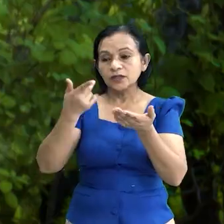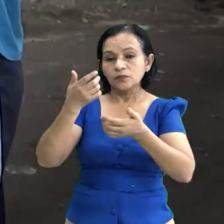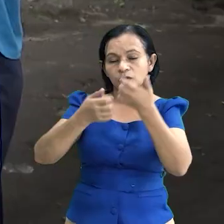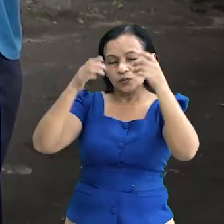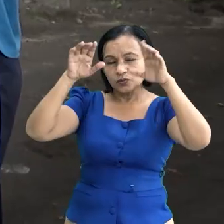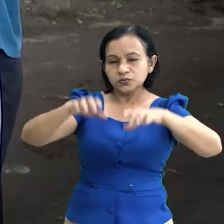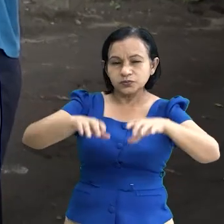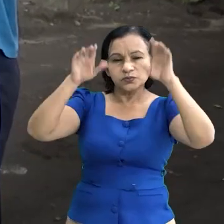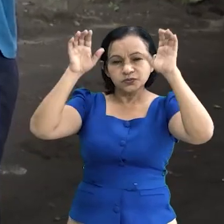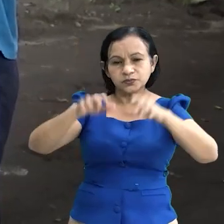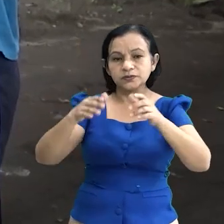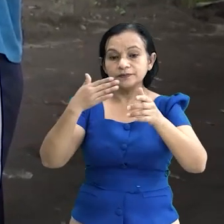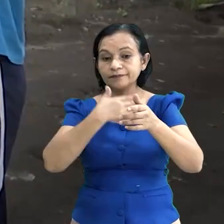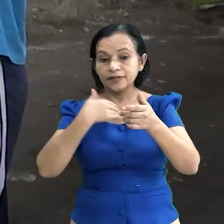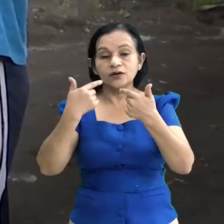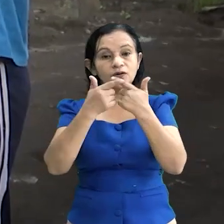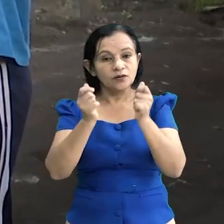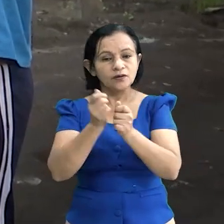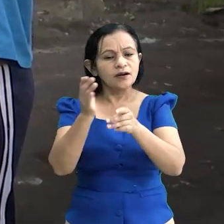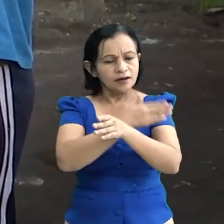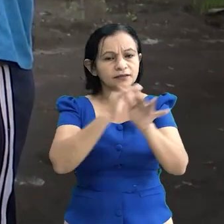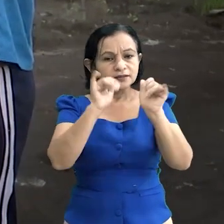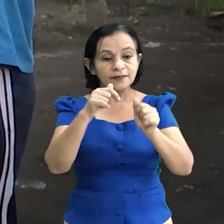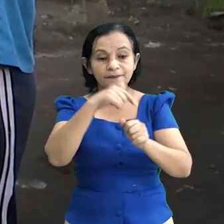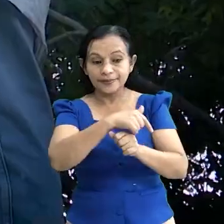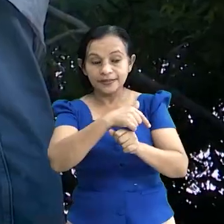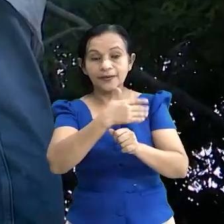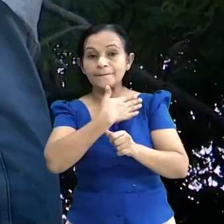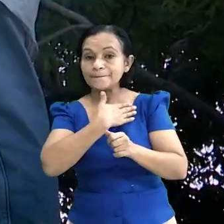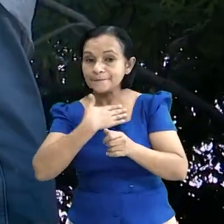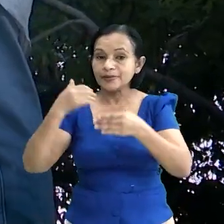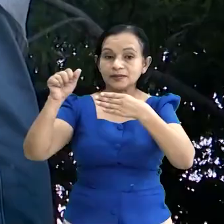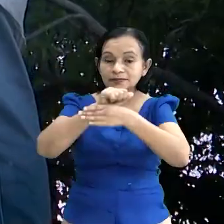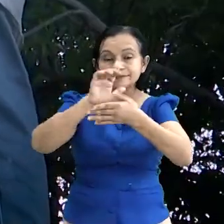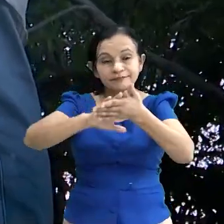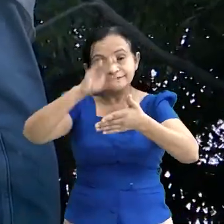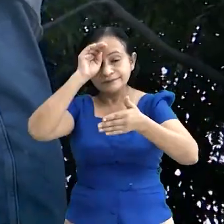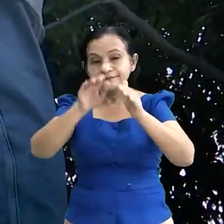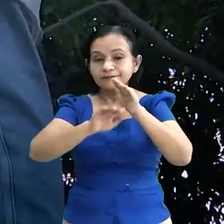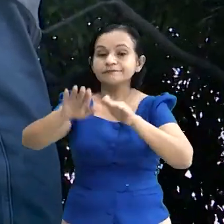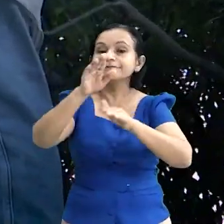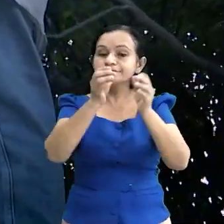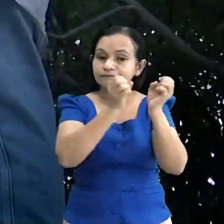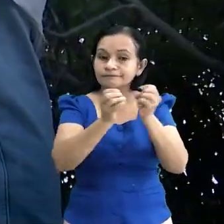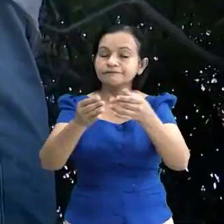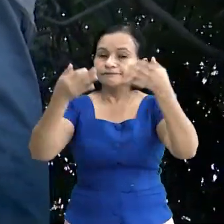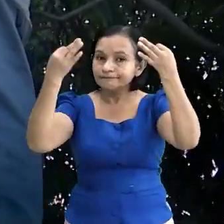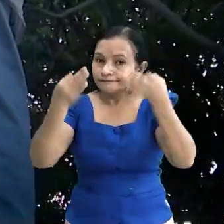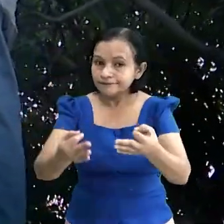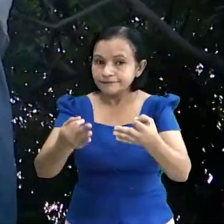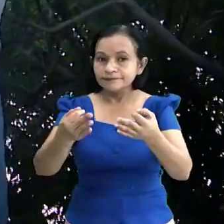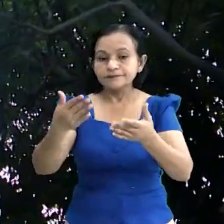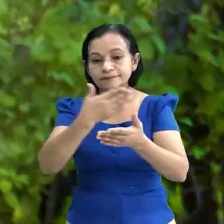evento. Mejoró la organización, porque ya estábamos organizados, pero esto los vino a aprender más, a ser más organizados,